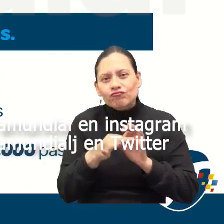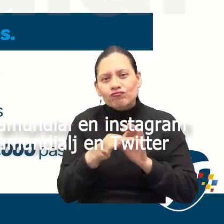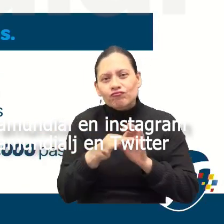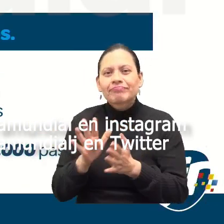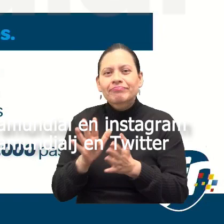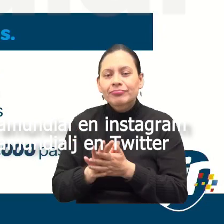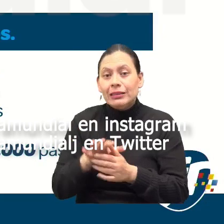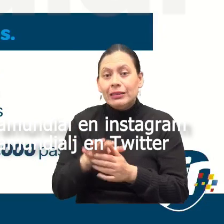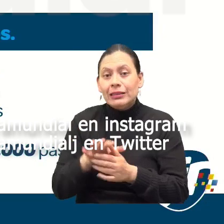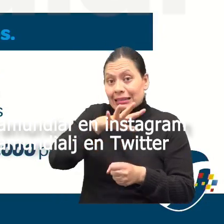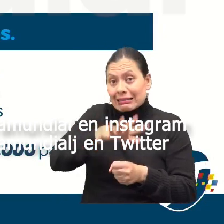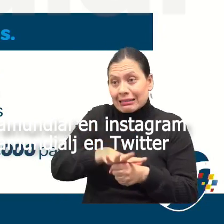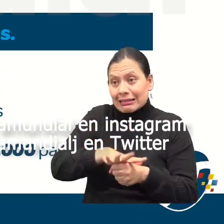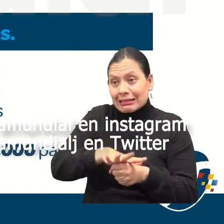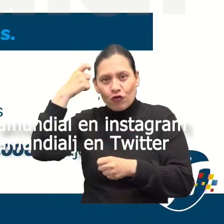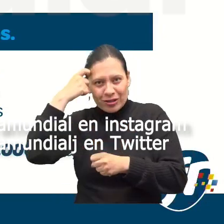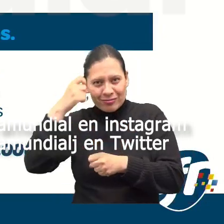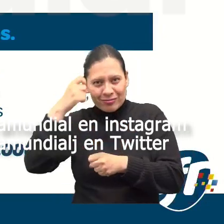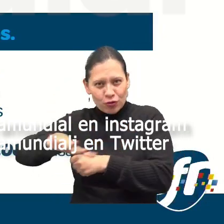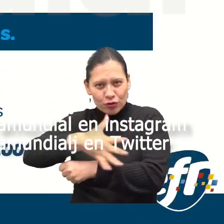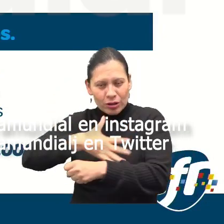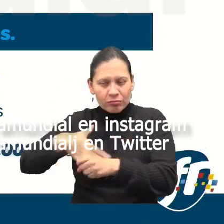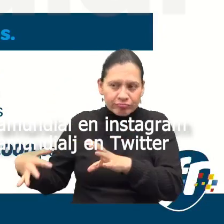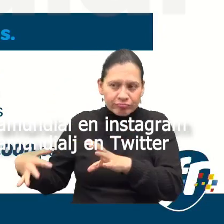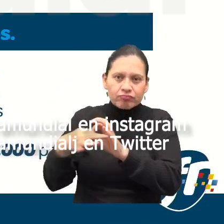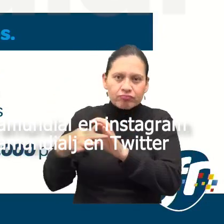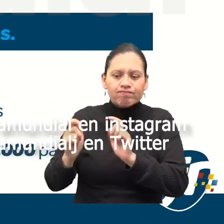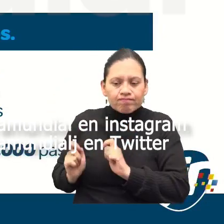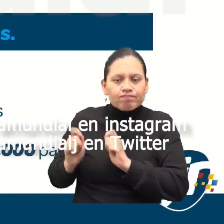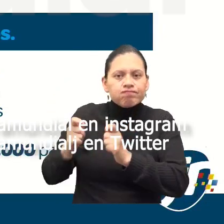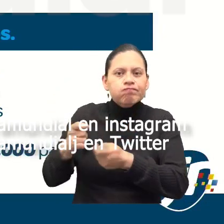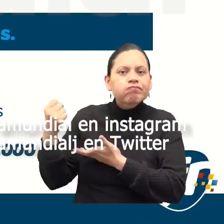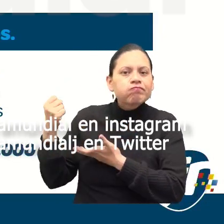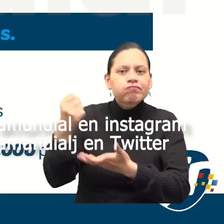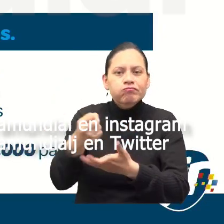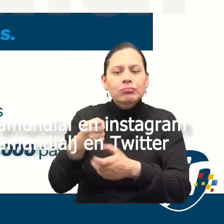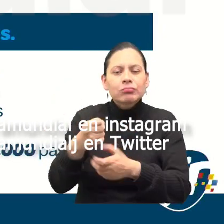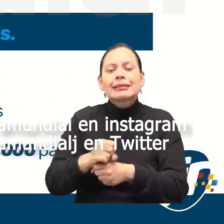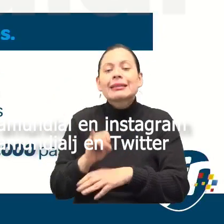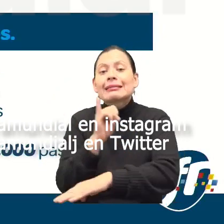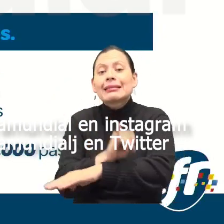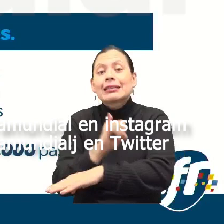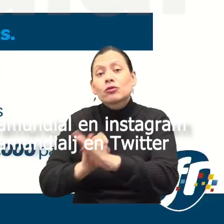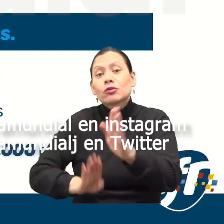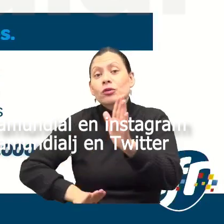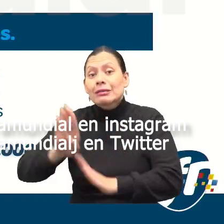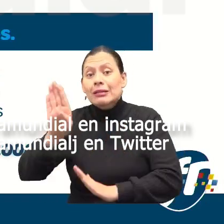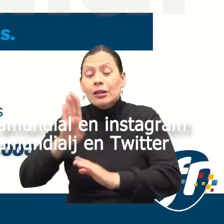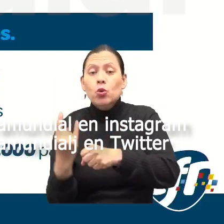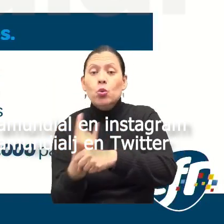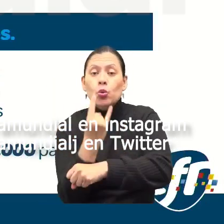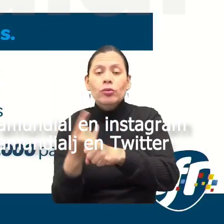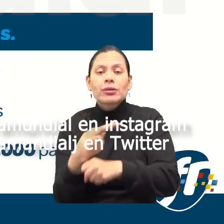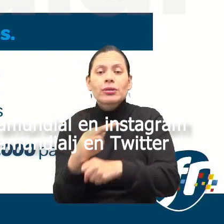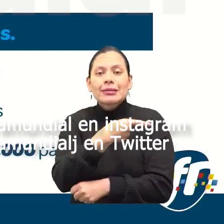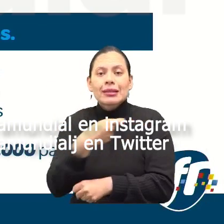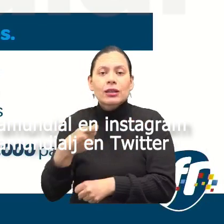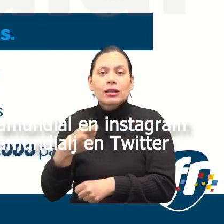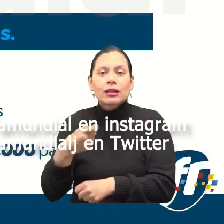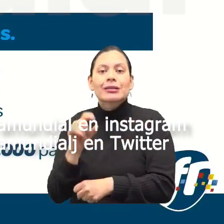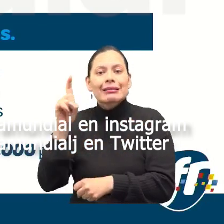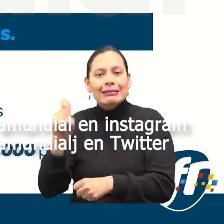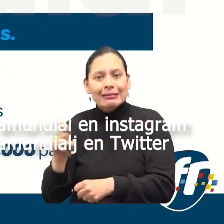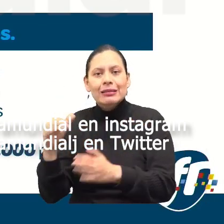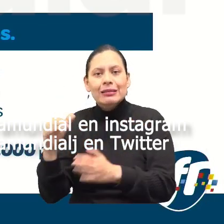entre el distrito y la gobernación, la asignación por parte del Instituto de Desarrollo Urbano de la Alcaldía de Bogotá de 136.500